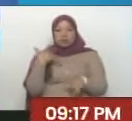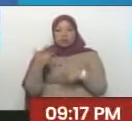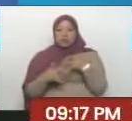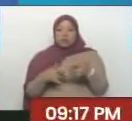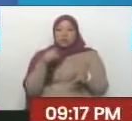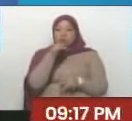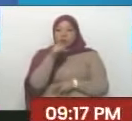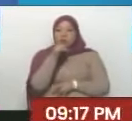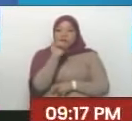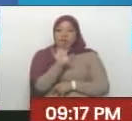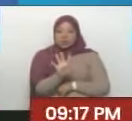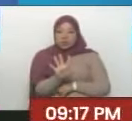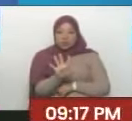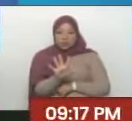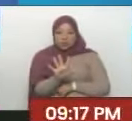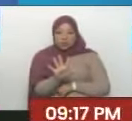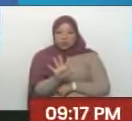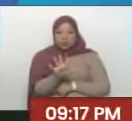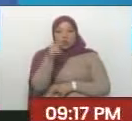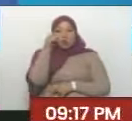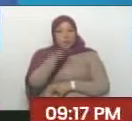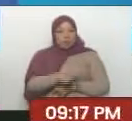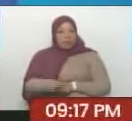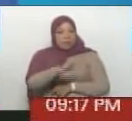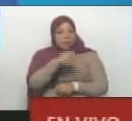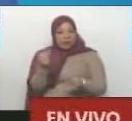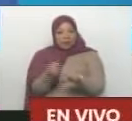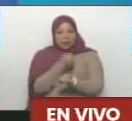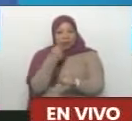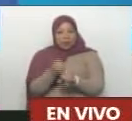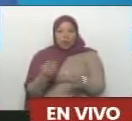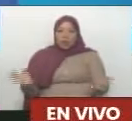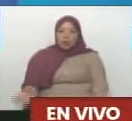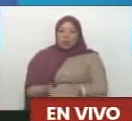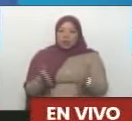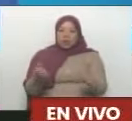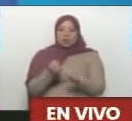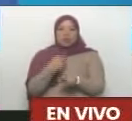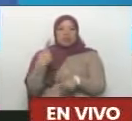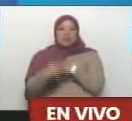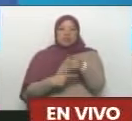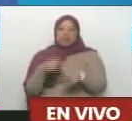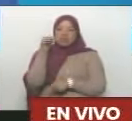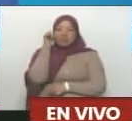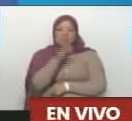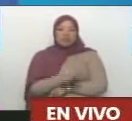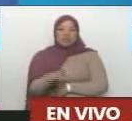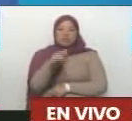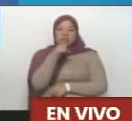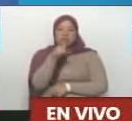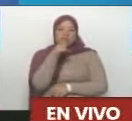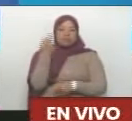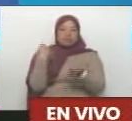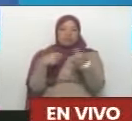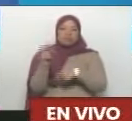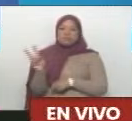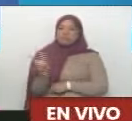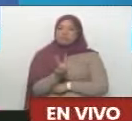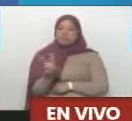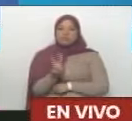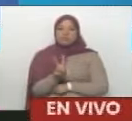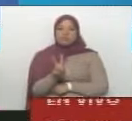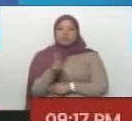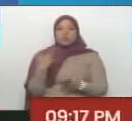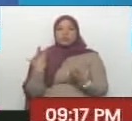el vértice 5, publicación y programación del calendario festivo venezolano